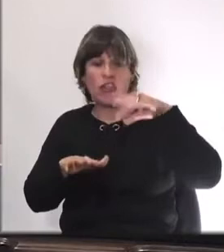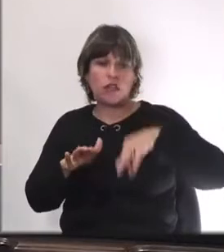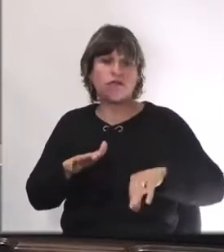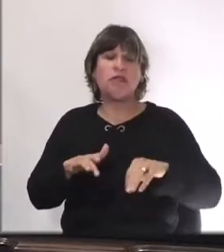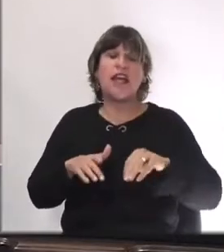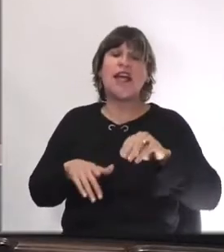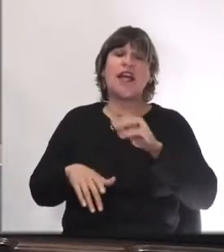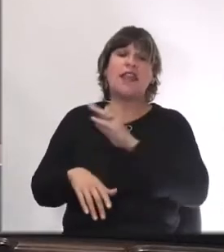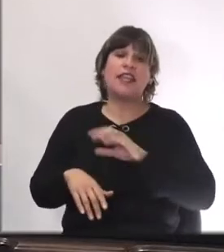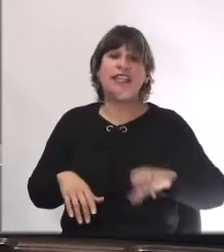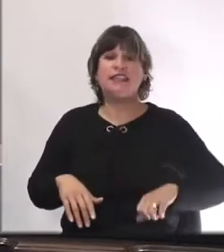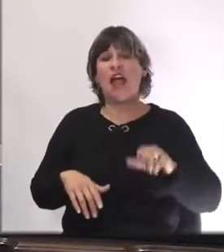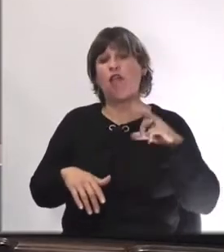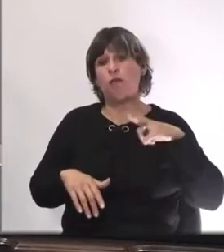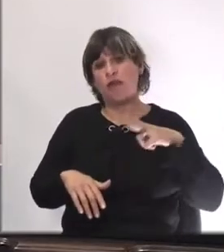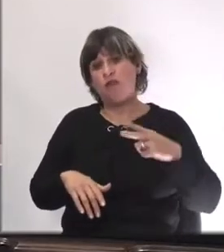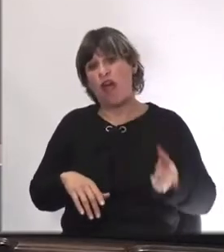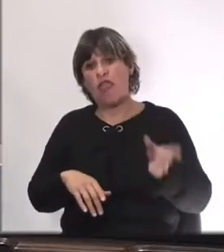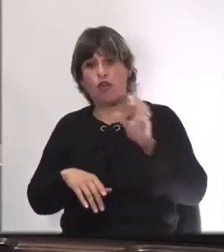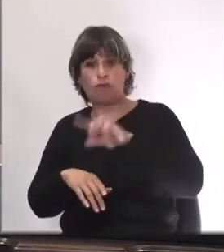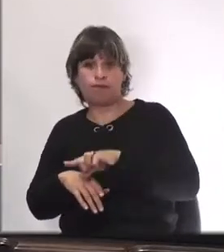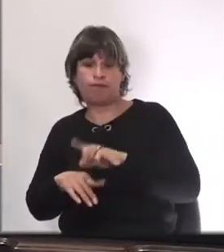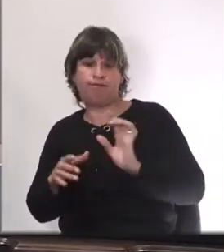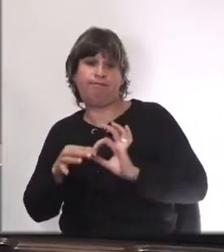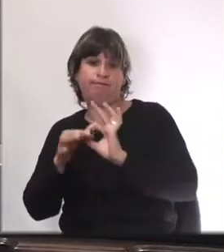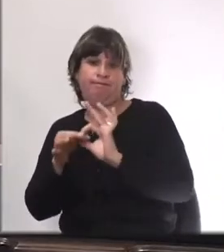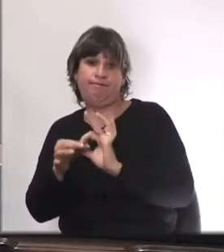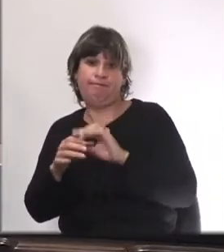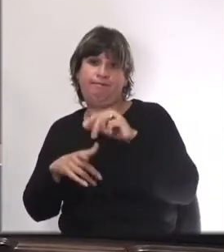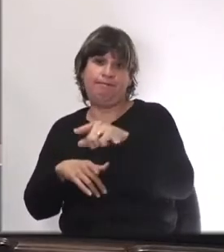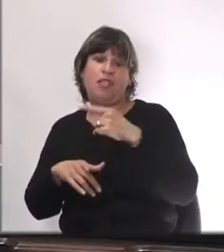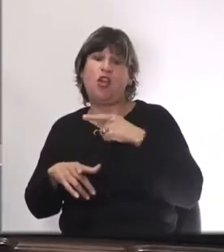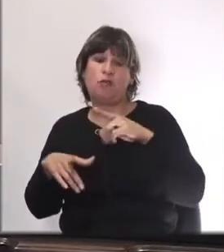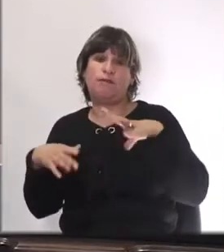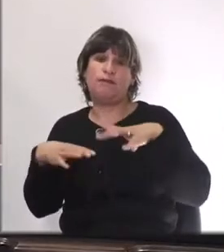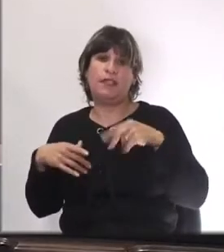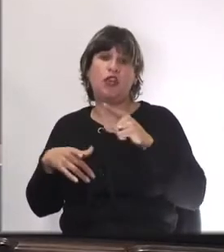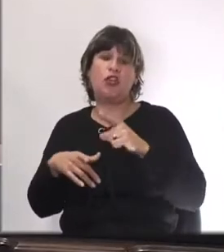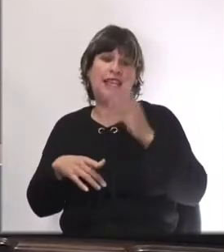privados a través del índice medio del salario.